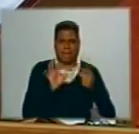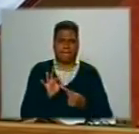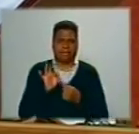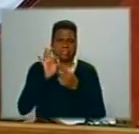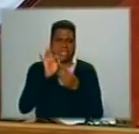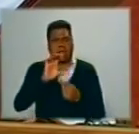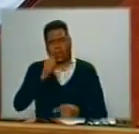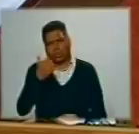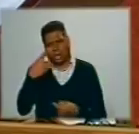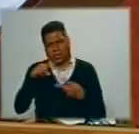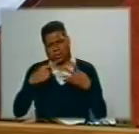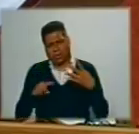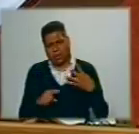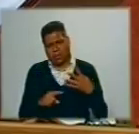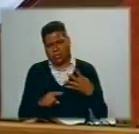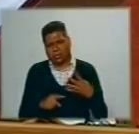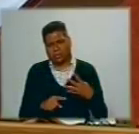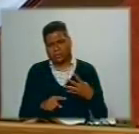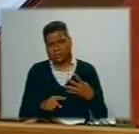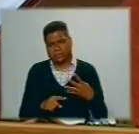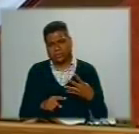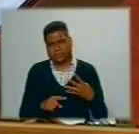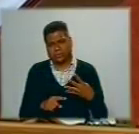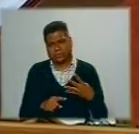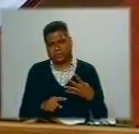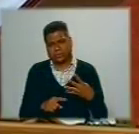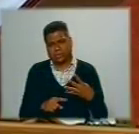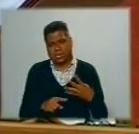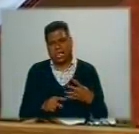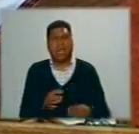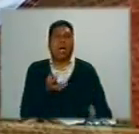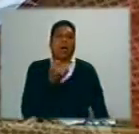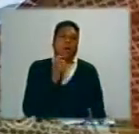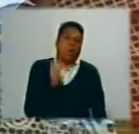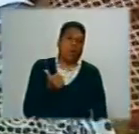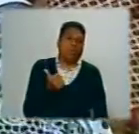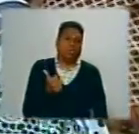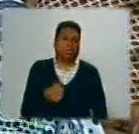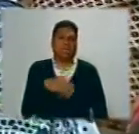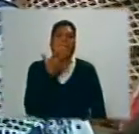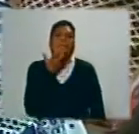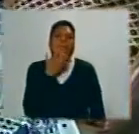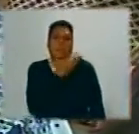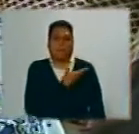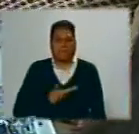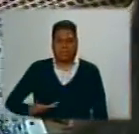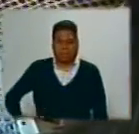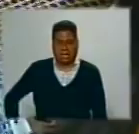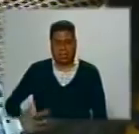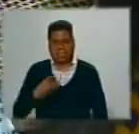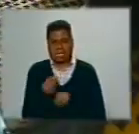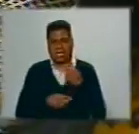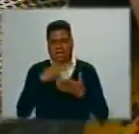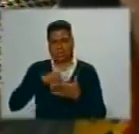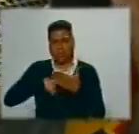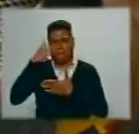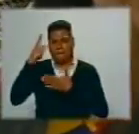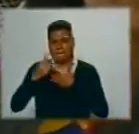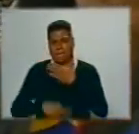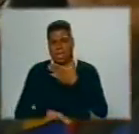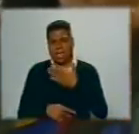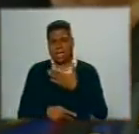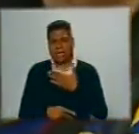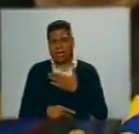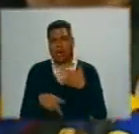aquellos sujetos que, de manera expresa, sean excepcionados por el presidente de la República con ocasión de planes de desarrollo regional